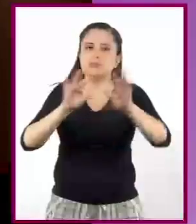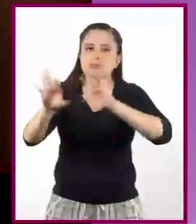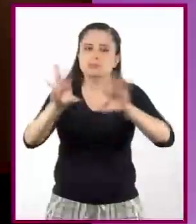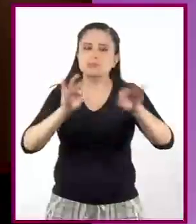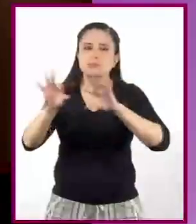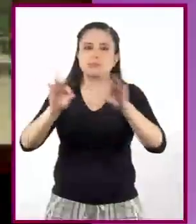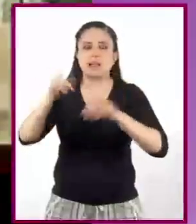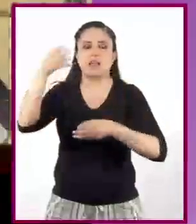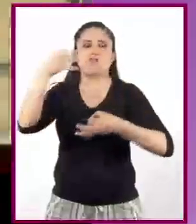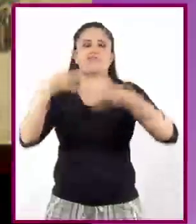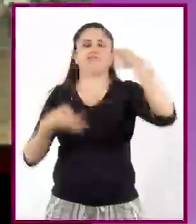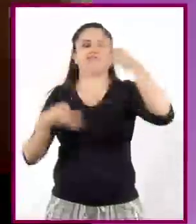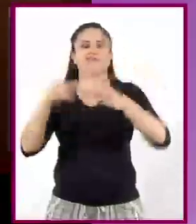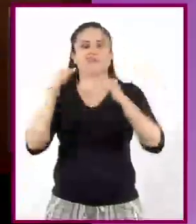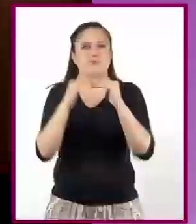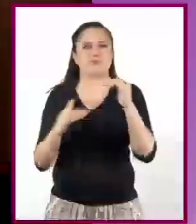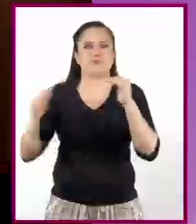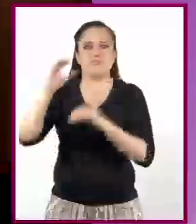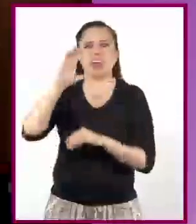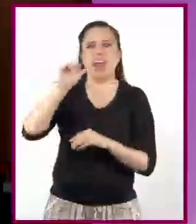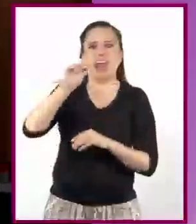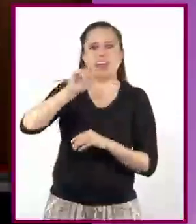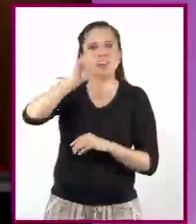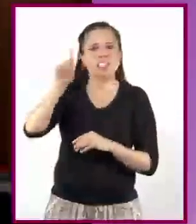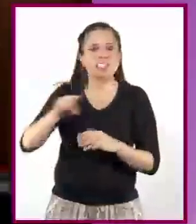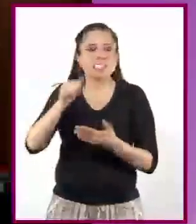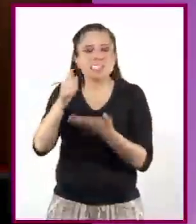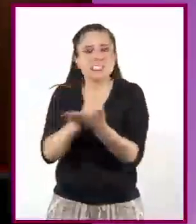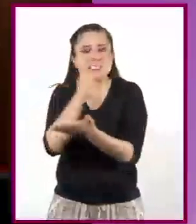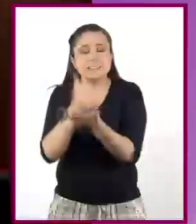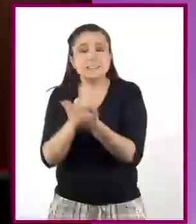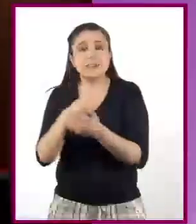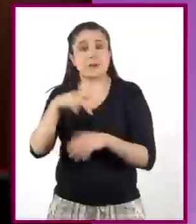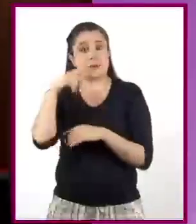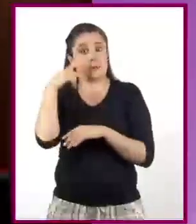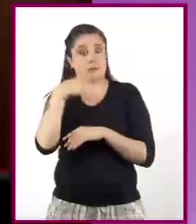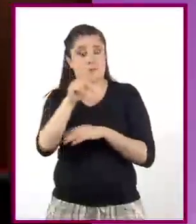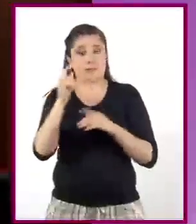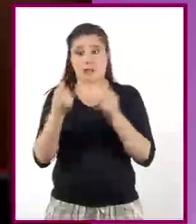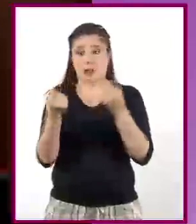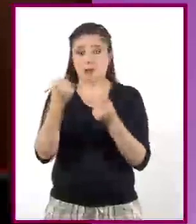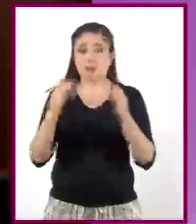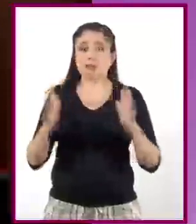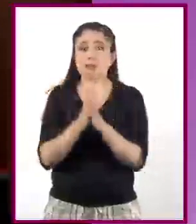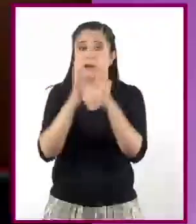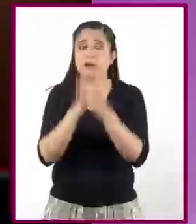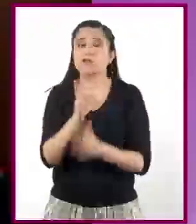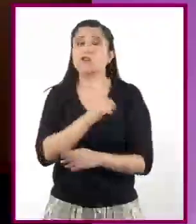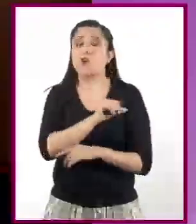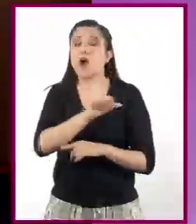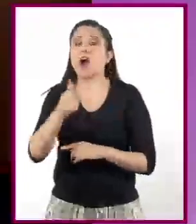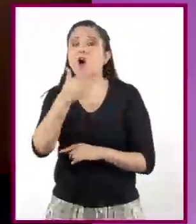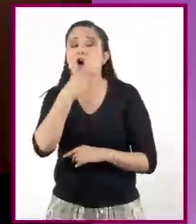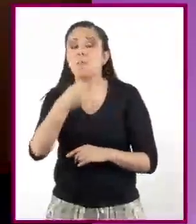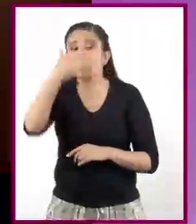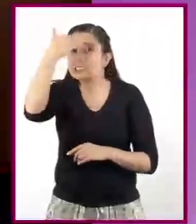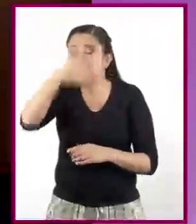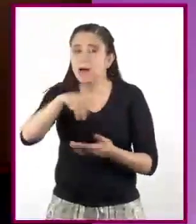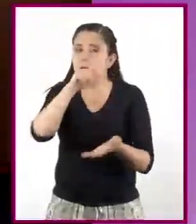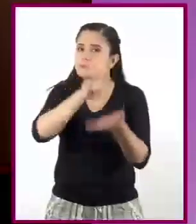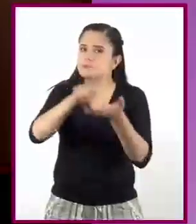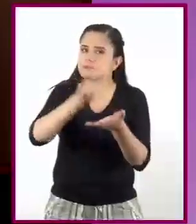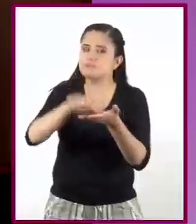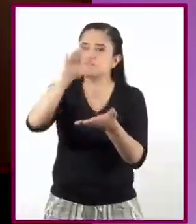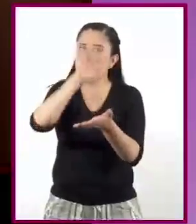las Cortes de Cádiz. Sin embargo, en dicha elección solo participaron los criollos varones que supieron leer y escribir y